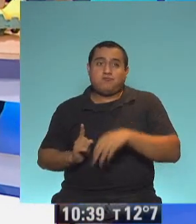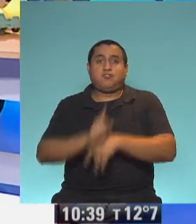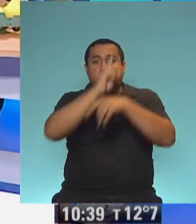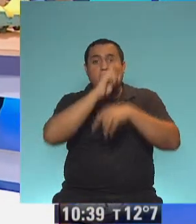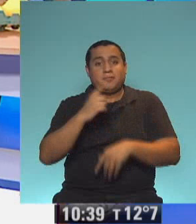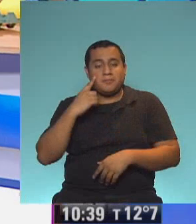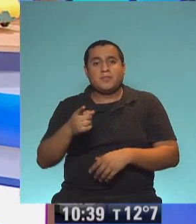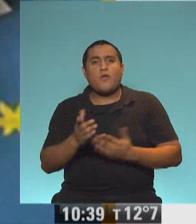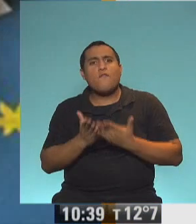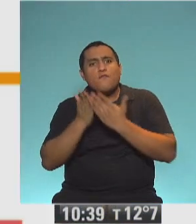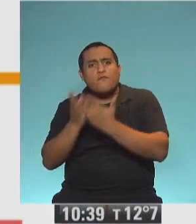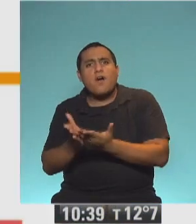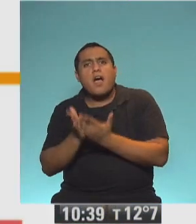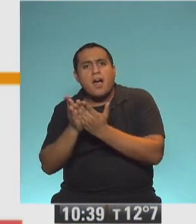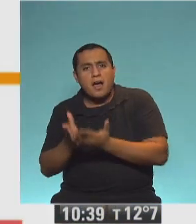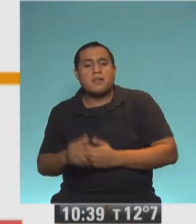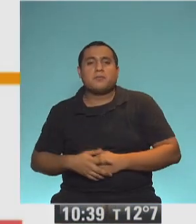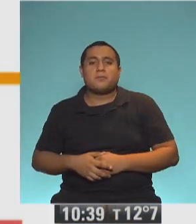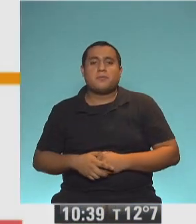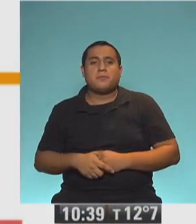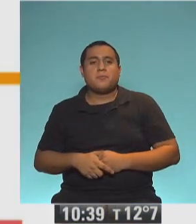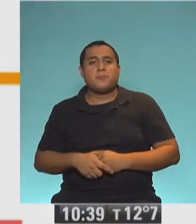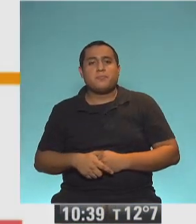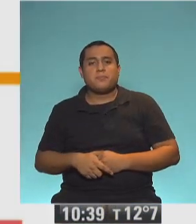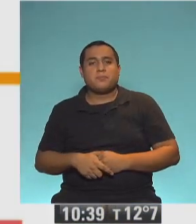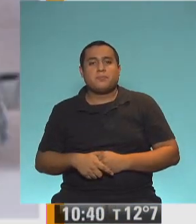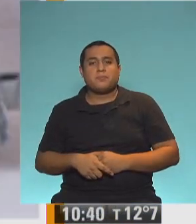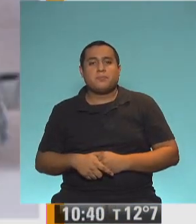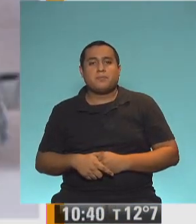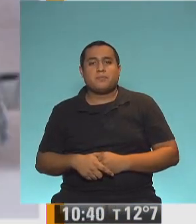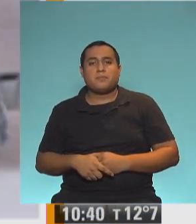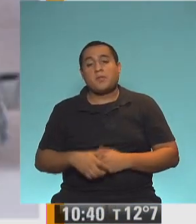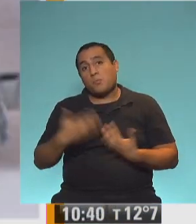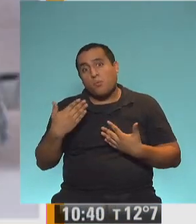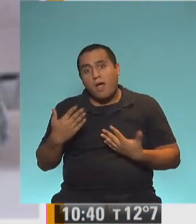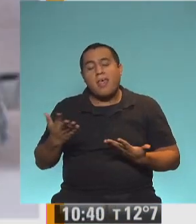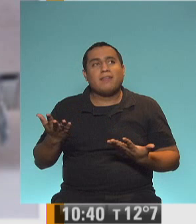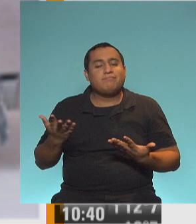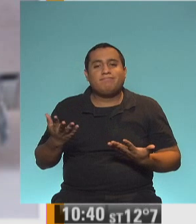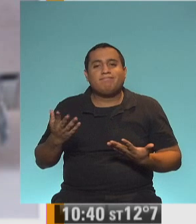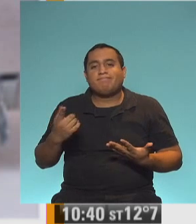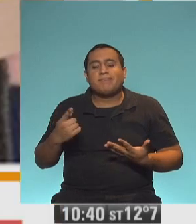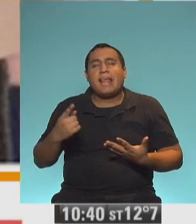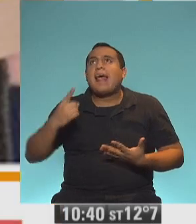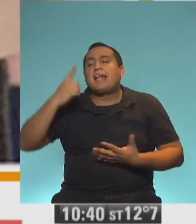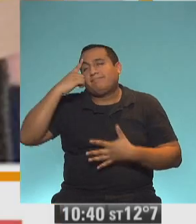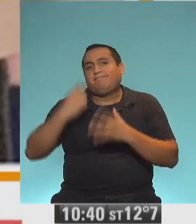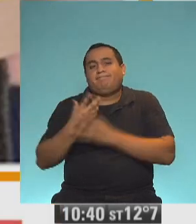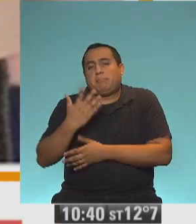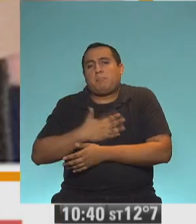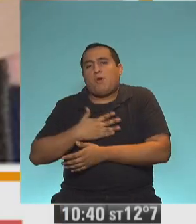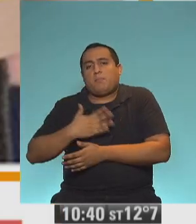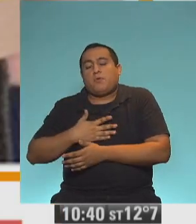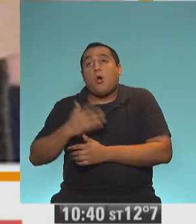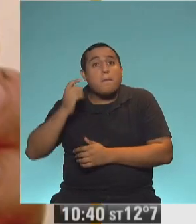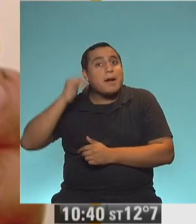¡Un barco! ¡Qué hermoso! Miren cuántas ideas que tenemos. Y también podemos poner nuestra creatividad, los